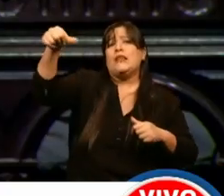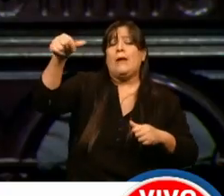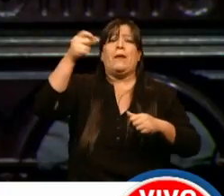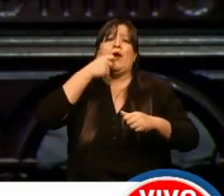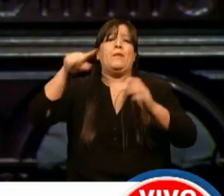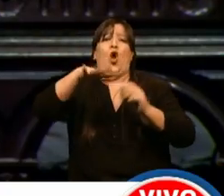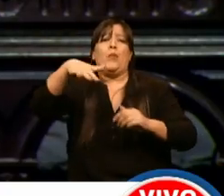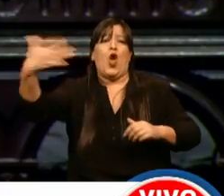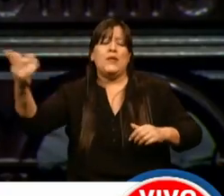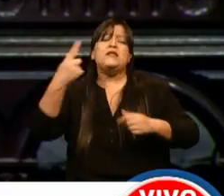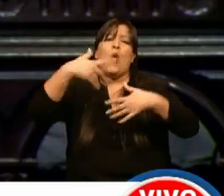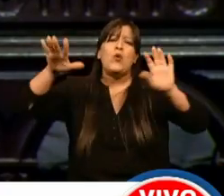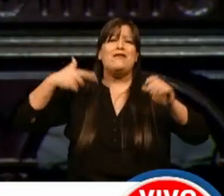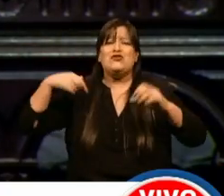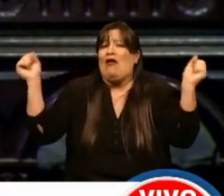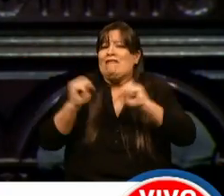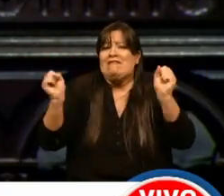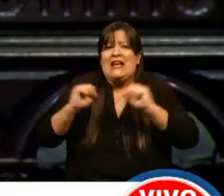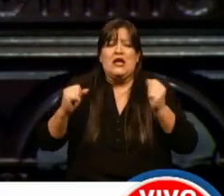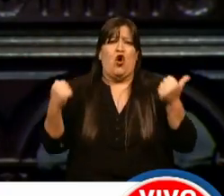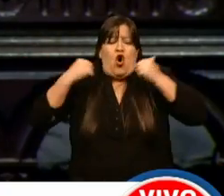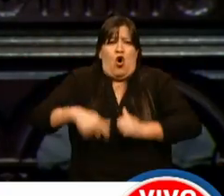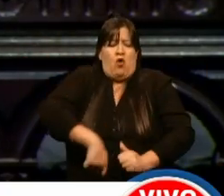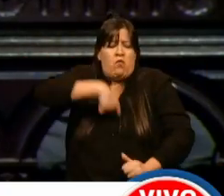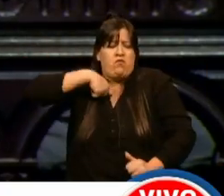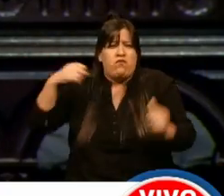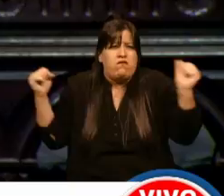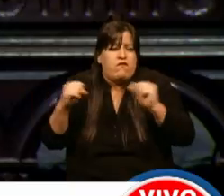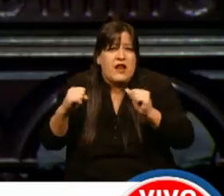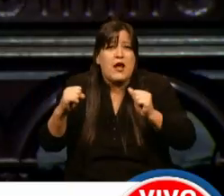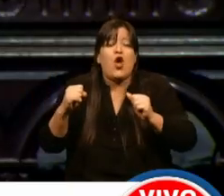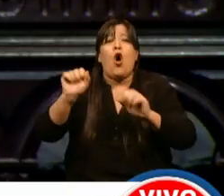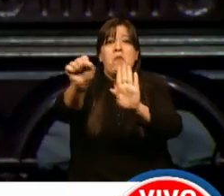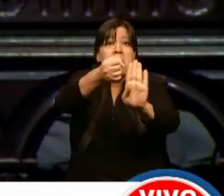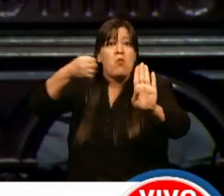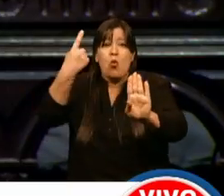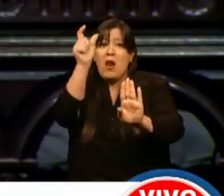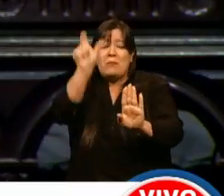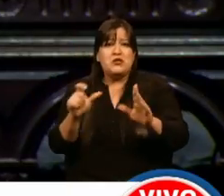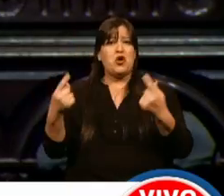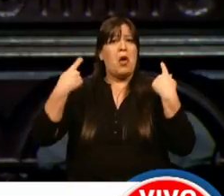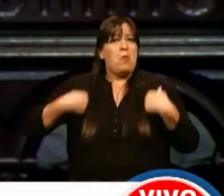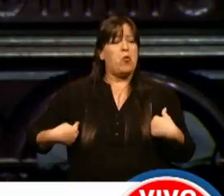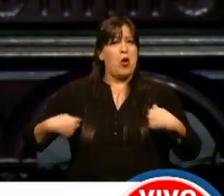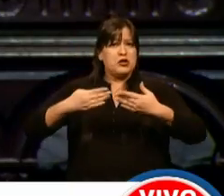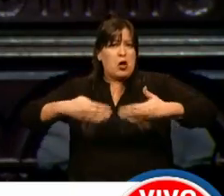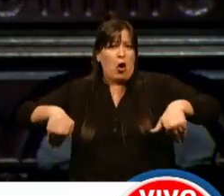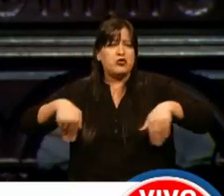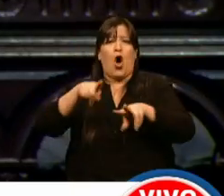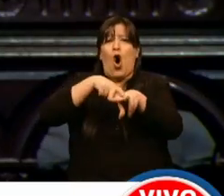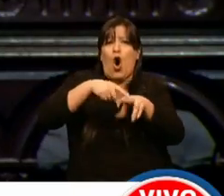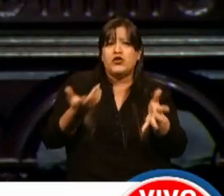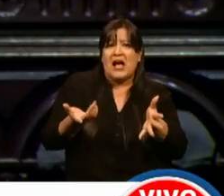ciudad de buenos aires una vez yo estaba muerto de frío con sobre todo y me abrió una persona con musculosa pantalón corto y ojotas